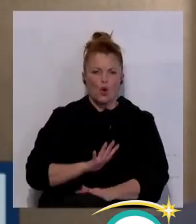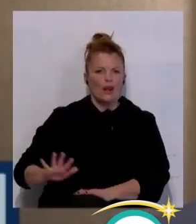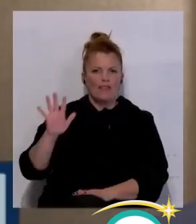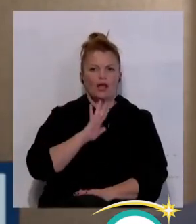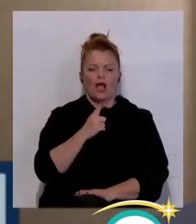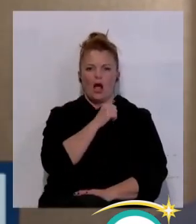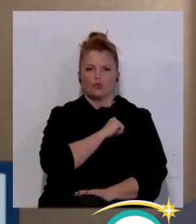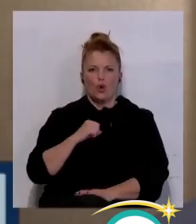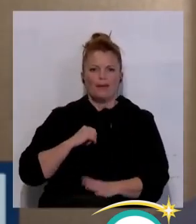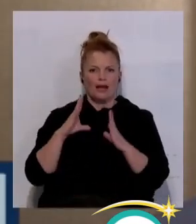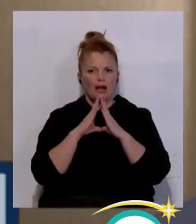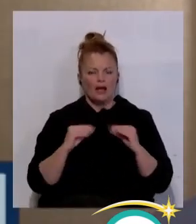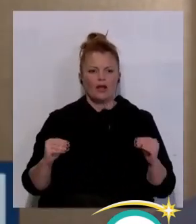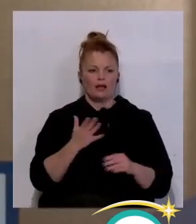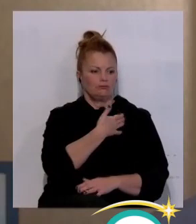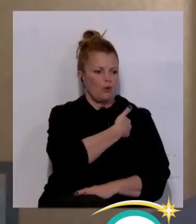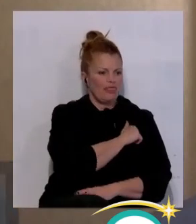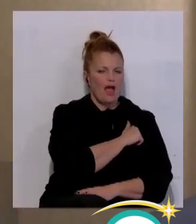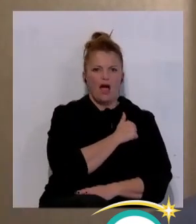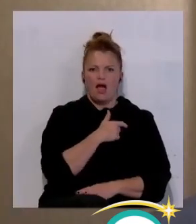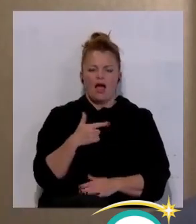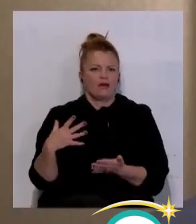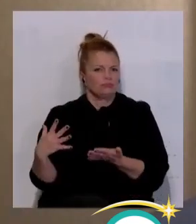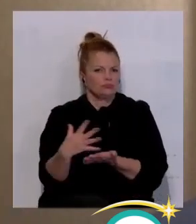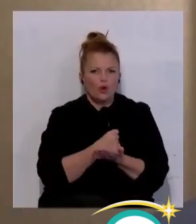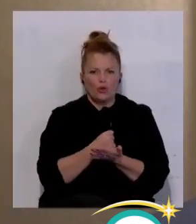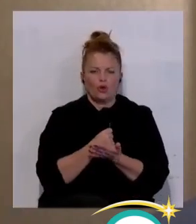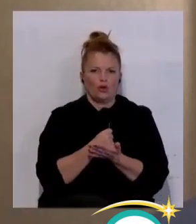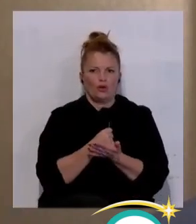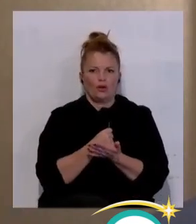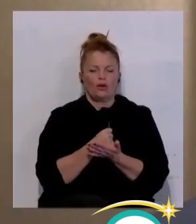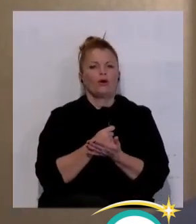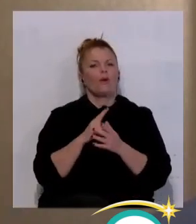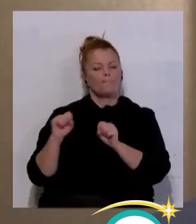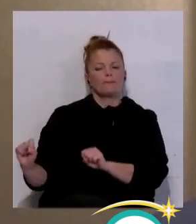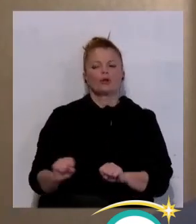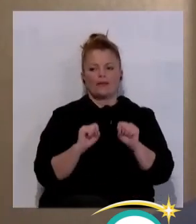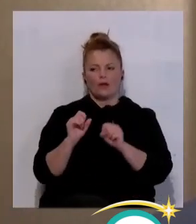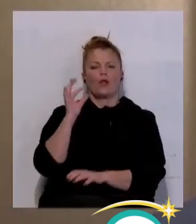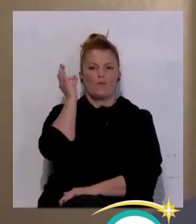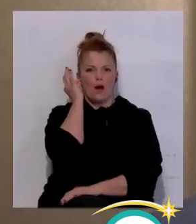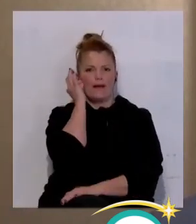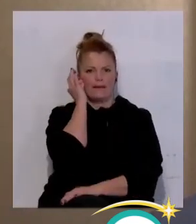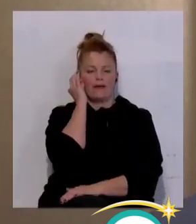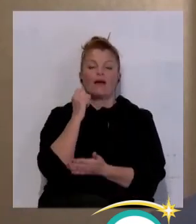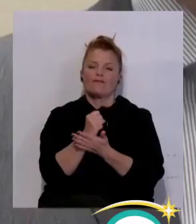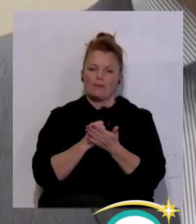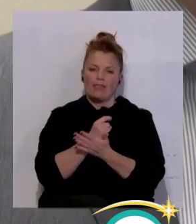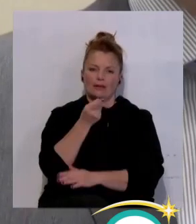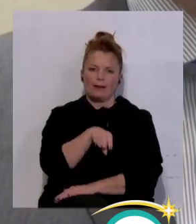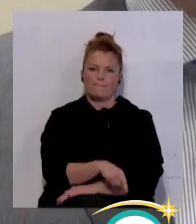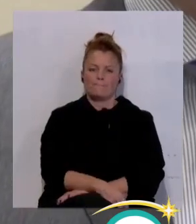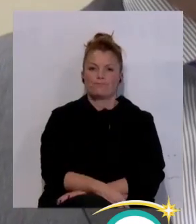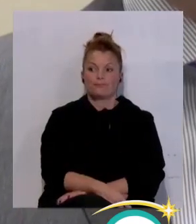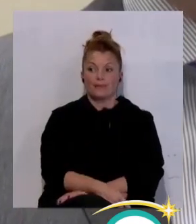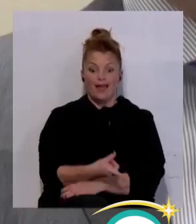la autonómica, a las fuerzas y cuerpos de seguridad del Estado, a todos protegiendo a la mujer y la farmacia también.